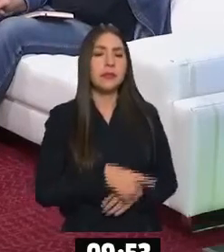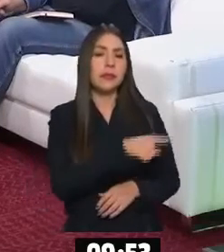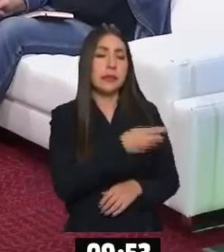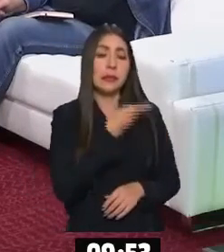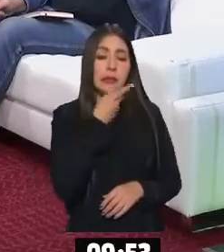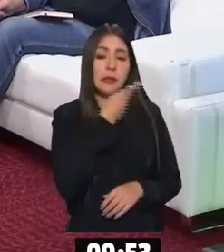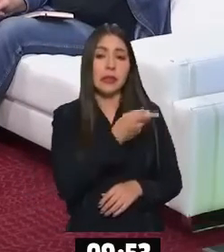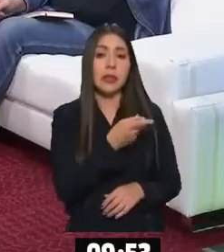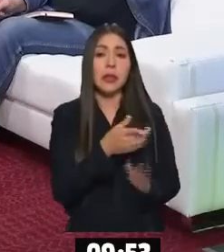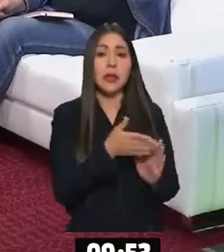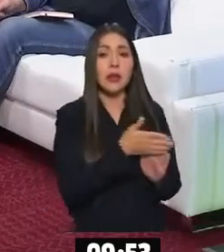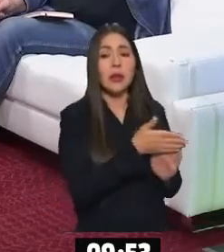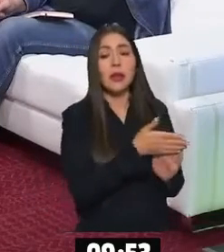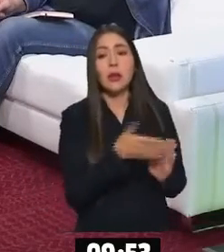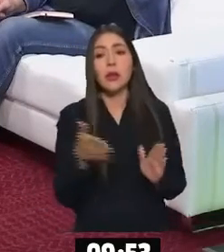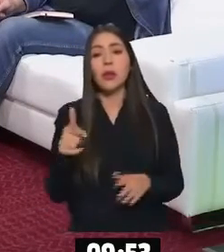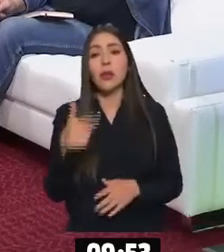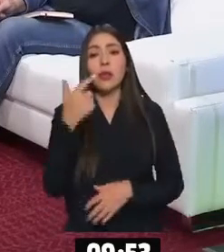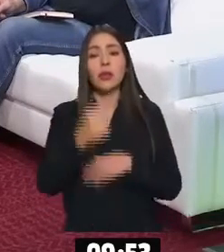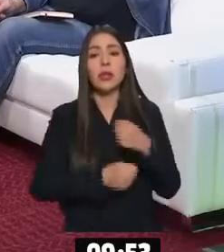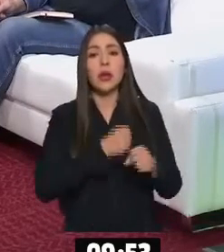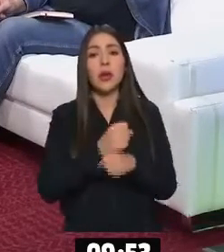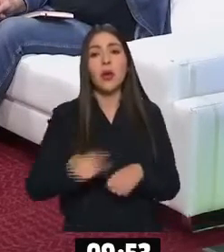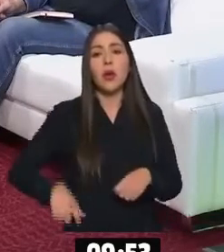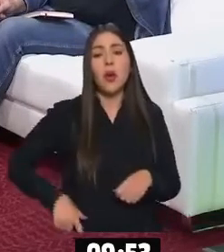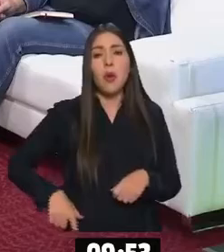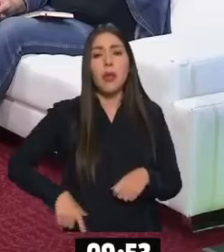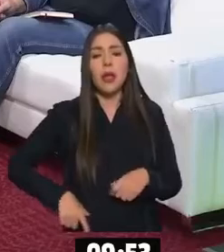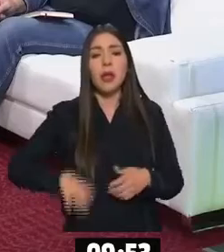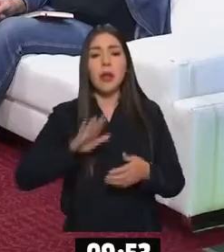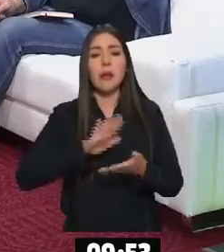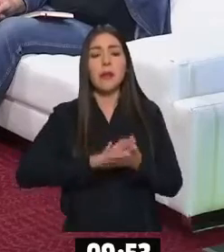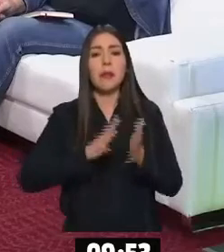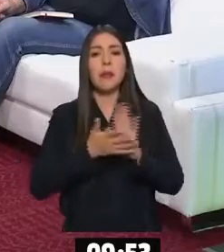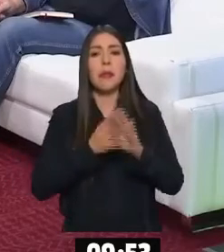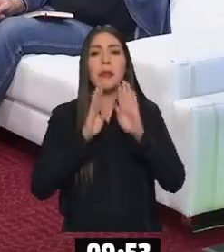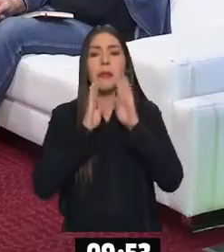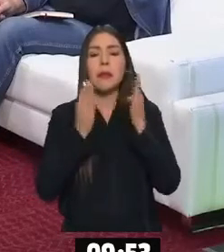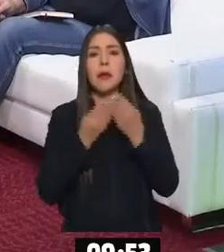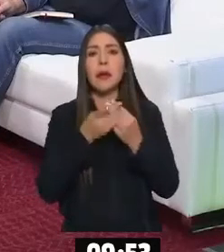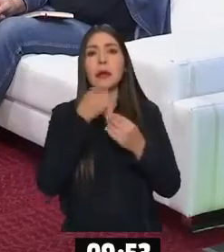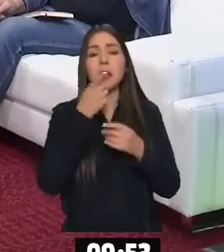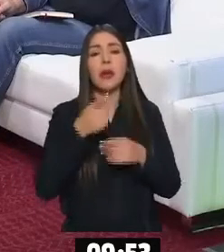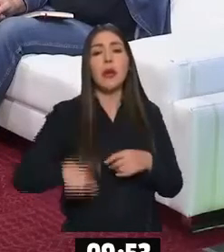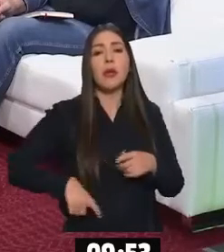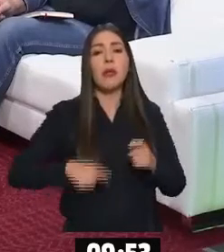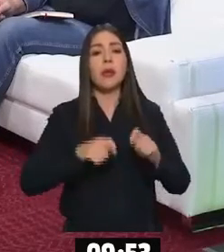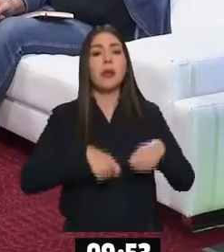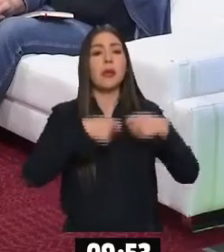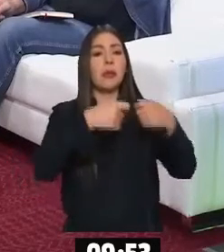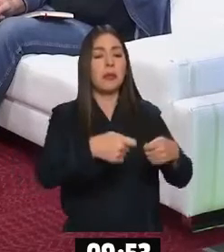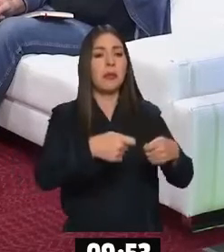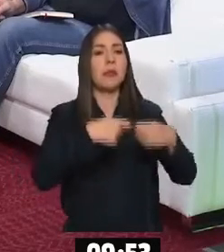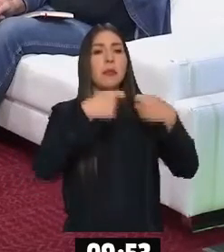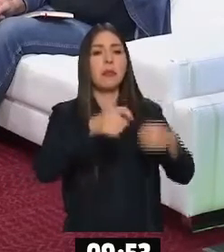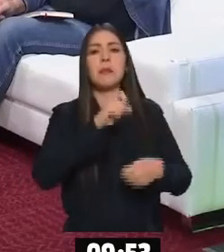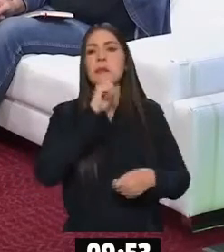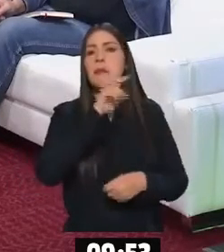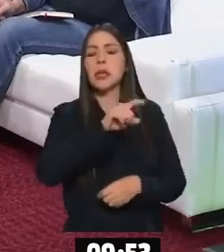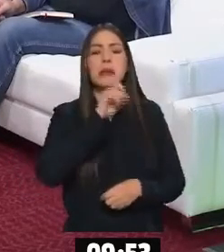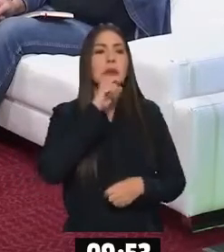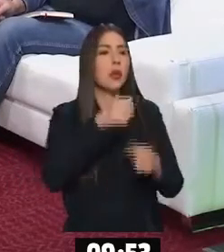de 12 años de narcogobiernos, ¿no? Claro. En donde se han pasado la estafeta de un alcalde a otro alcalde, pero que son coludidos por el